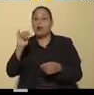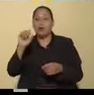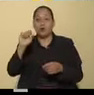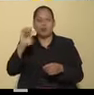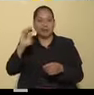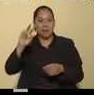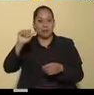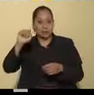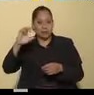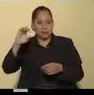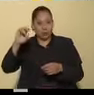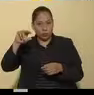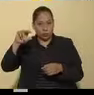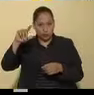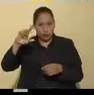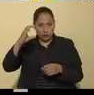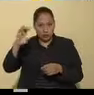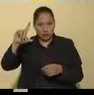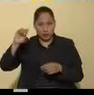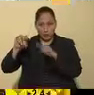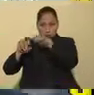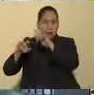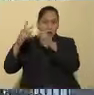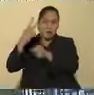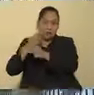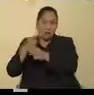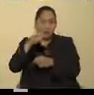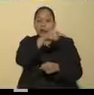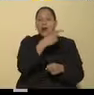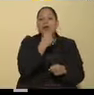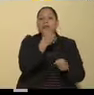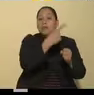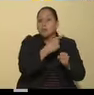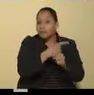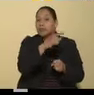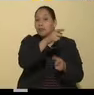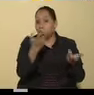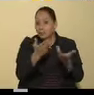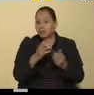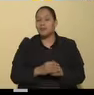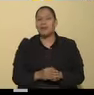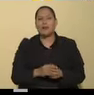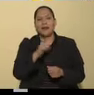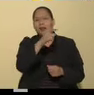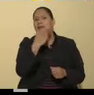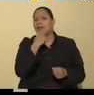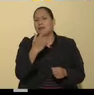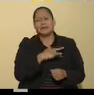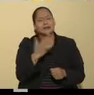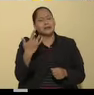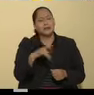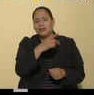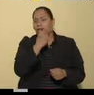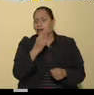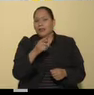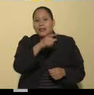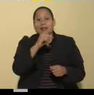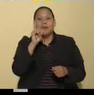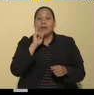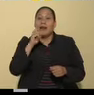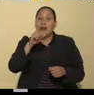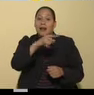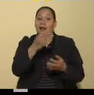un intelectual liberal, acá muy alivianado, pero era un enamorado, se enamoró de una